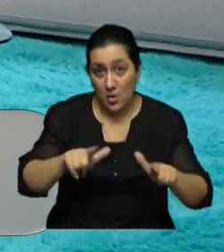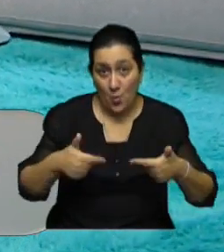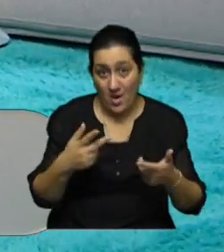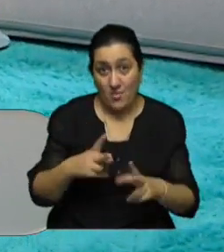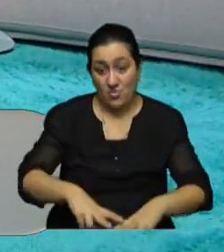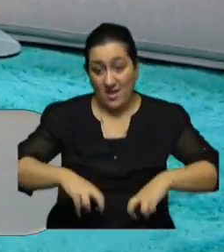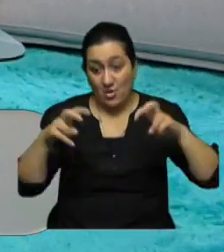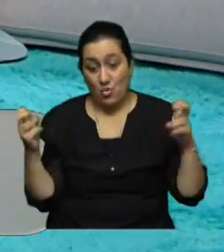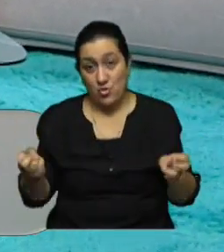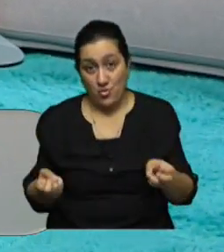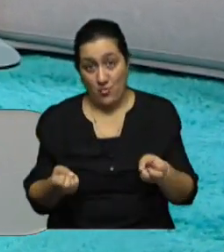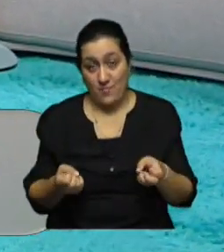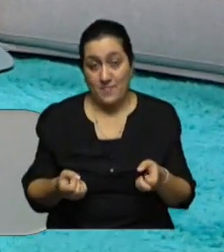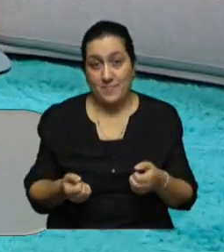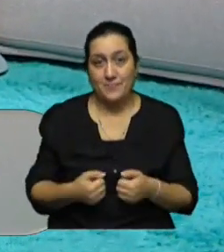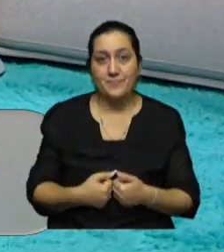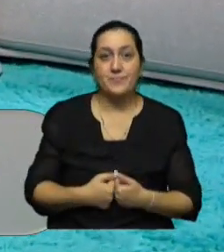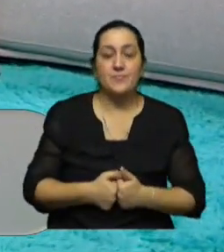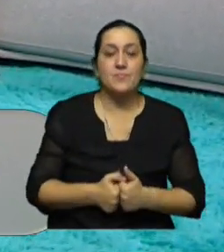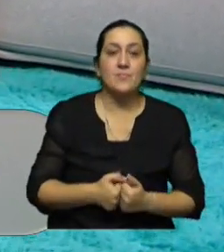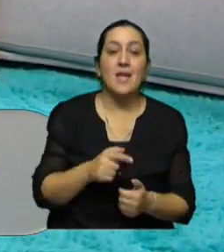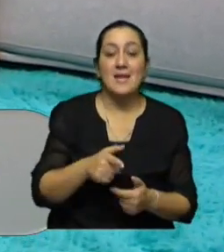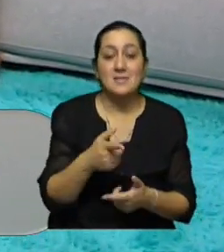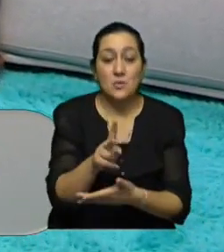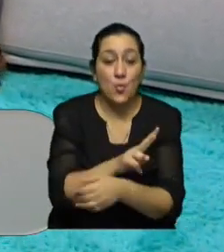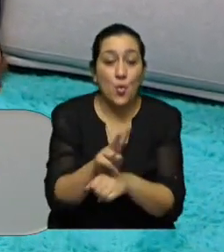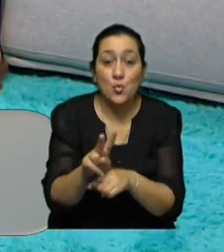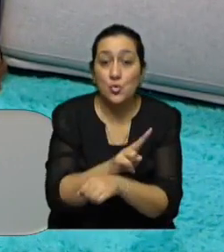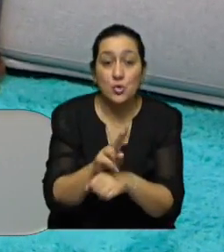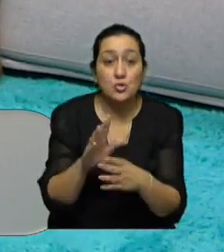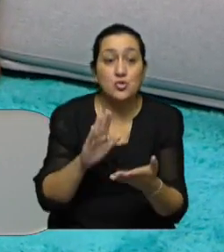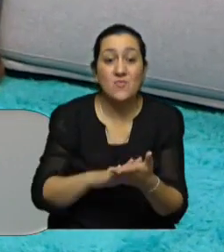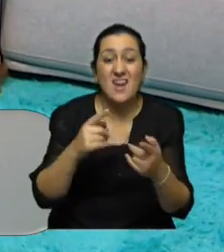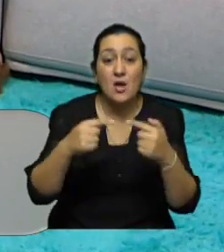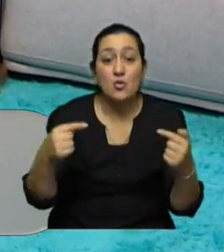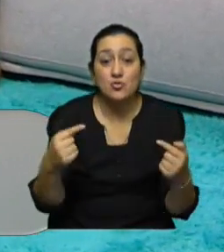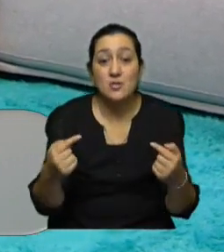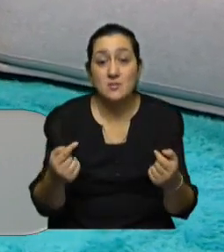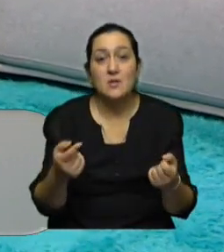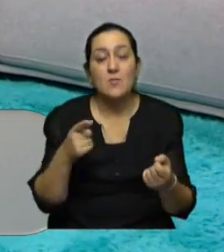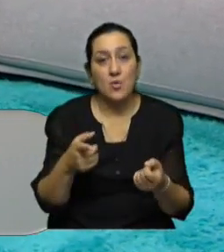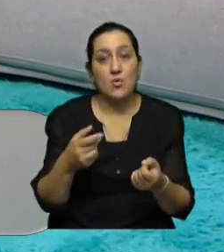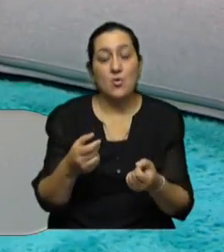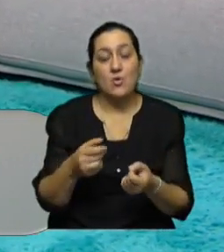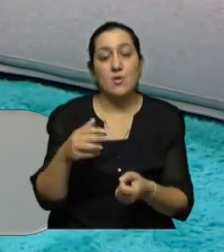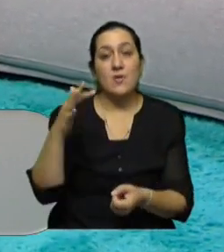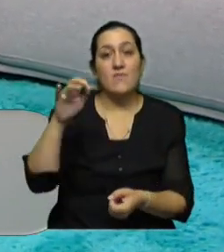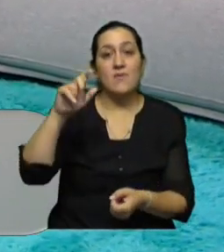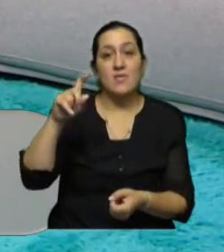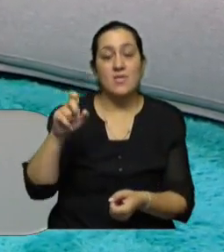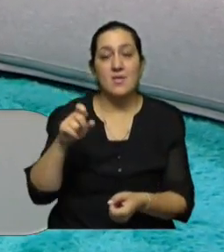Entonces, lo que se hace es como un paneo sobre los genes que se conoce que dan epilepsia y bueno, en Fede salió este gen. ¿Esta